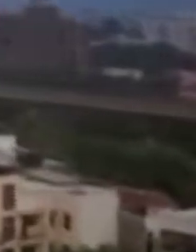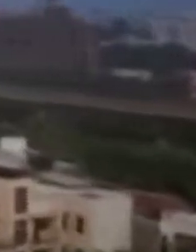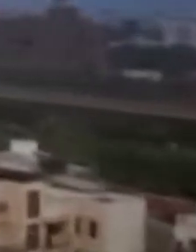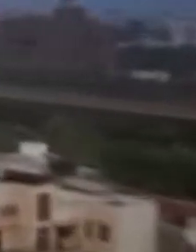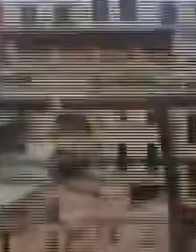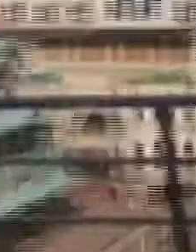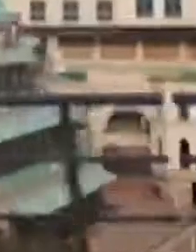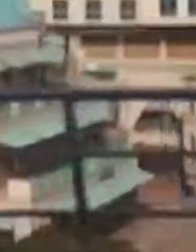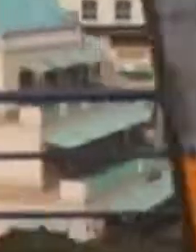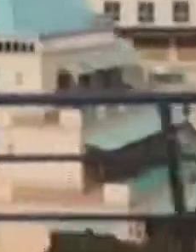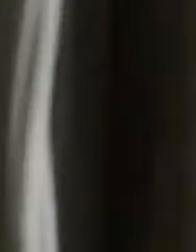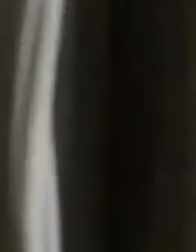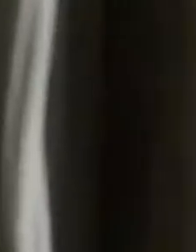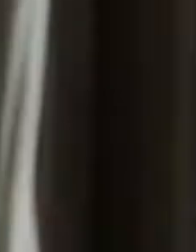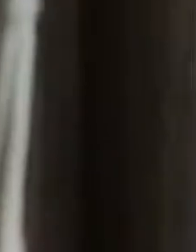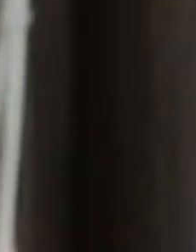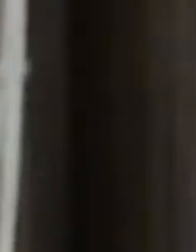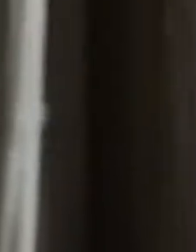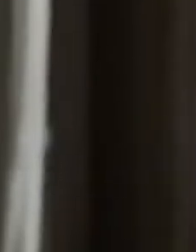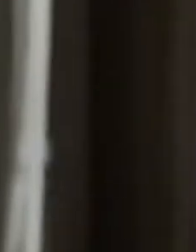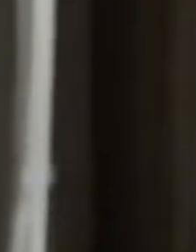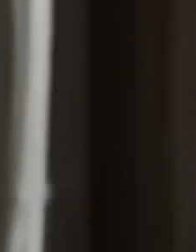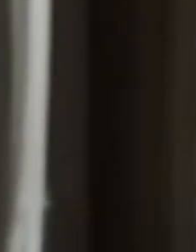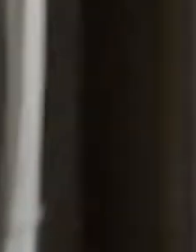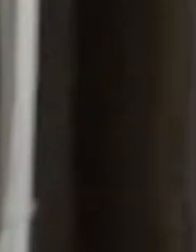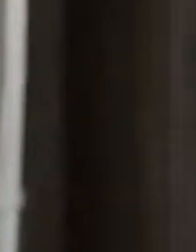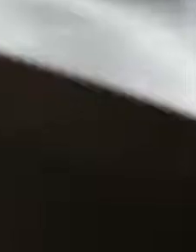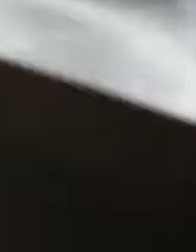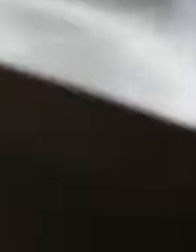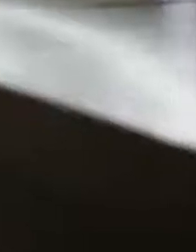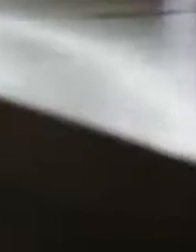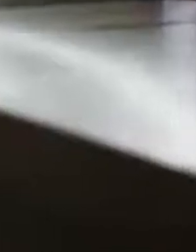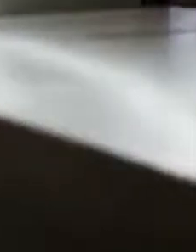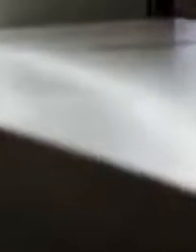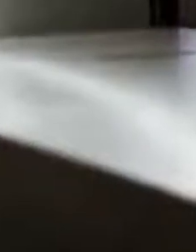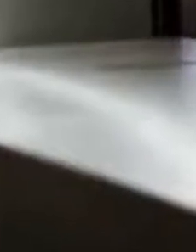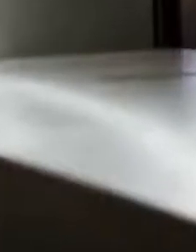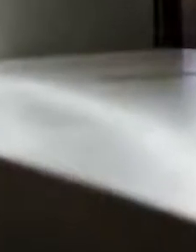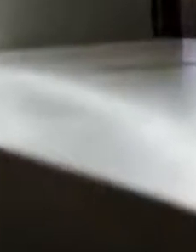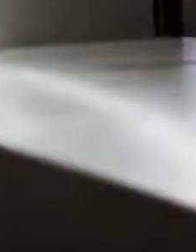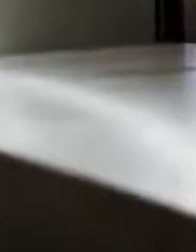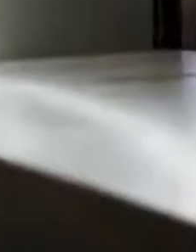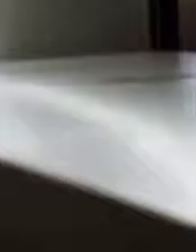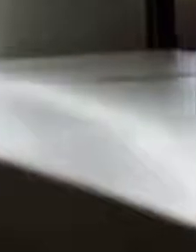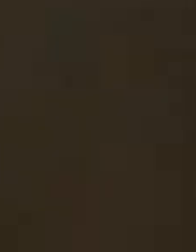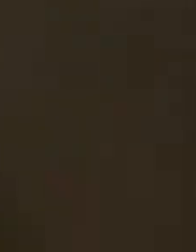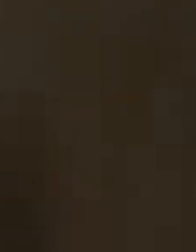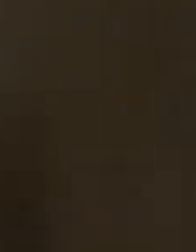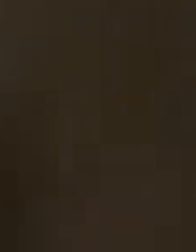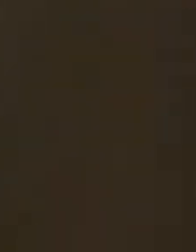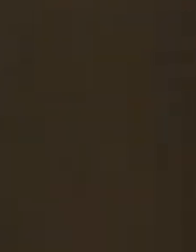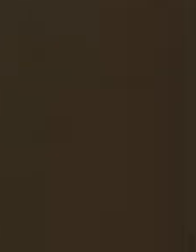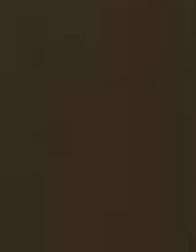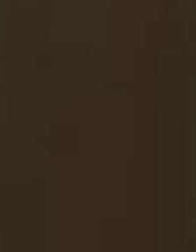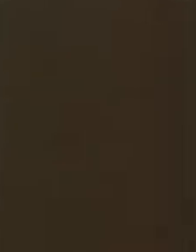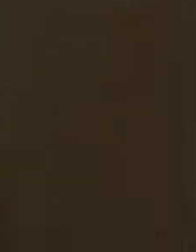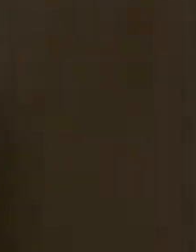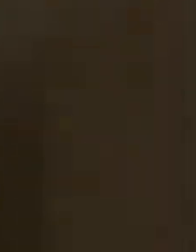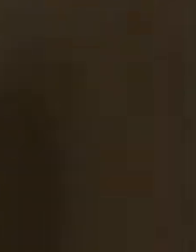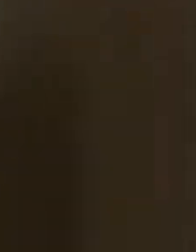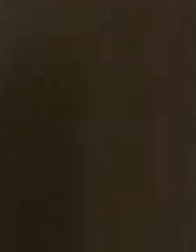presentamos Una mujer capturada. El caso de Marish, una mujer europea, lleva 10 años esclavizada como